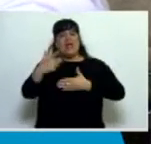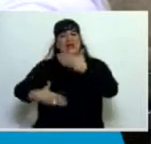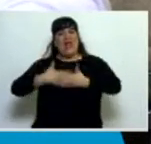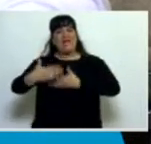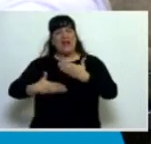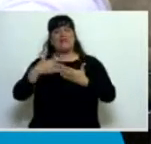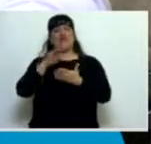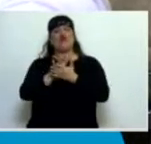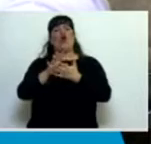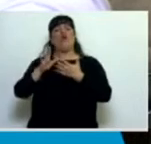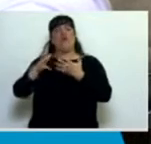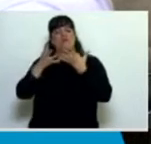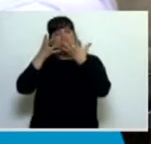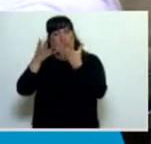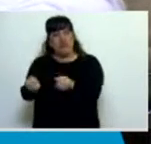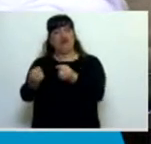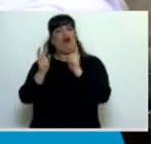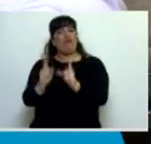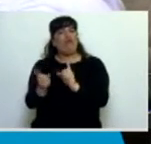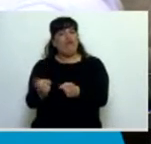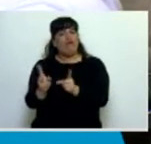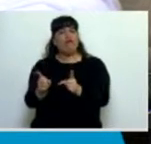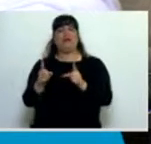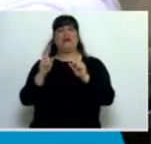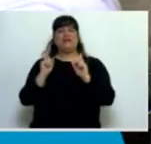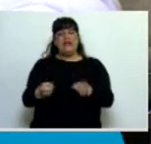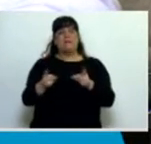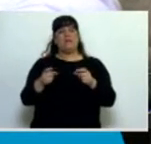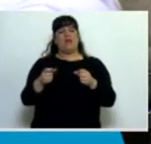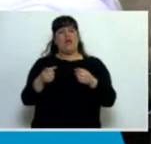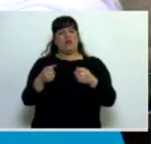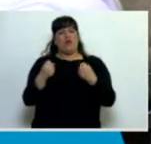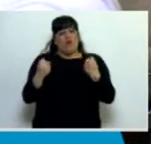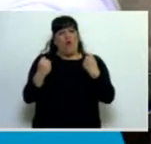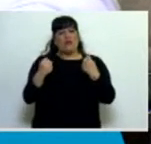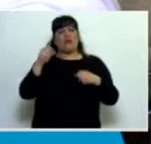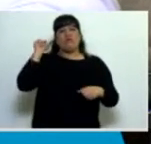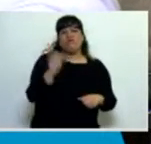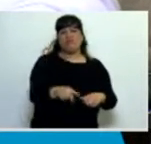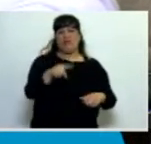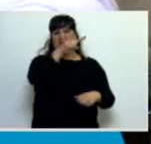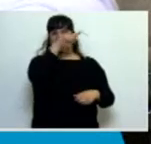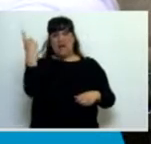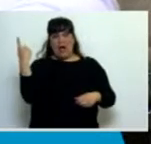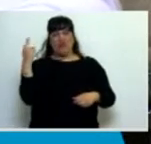darles sustentabilidad y de consolidar un patrimonio del Estado que